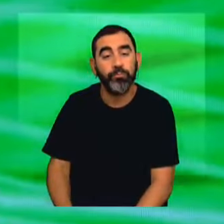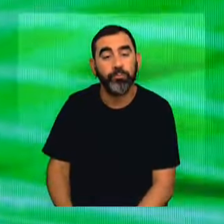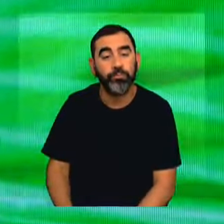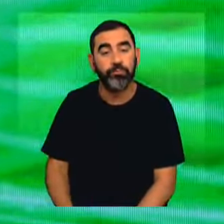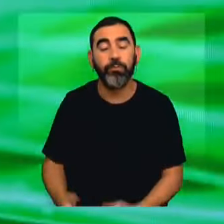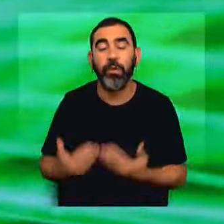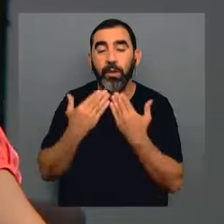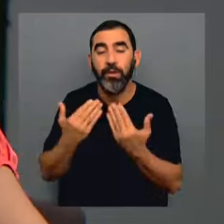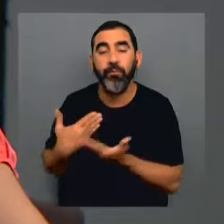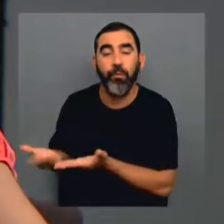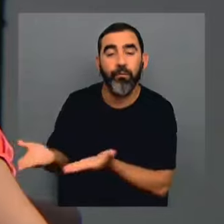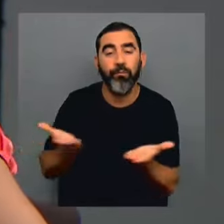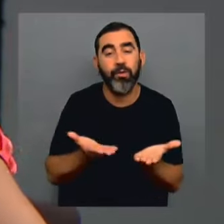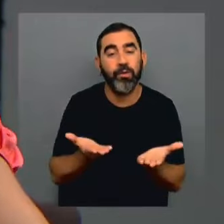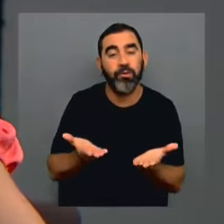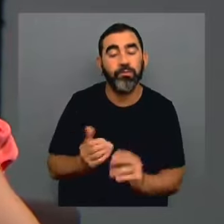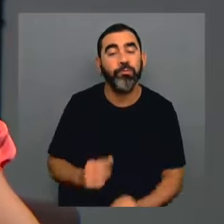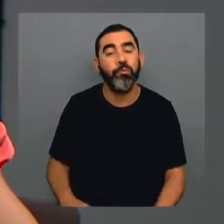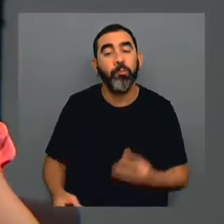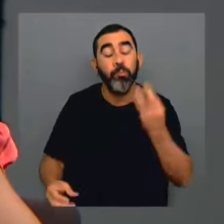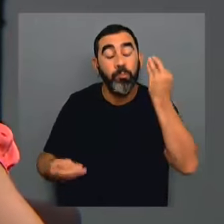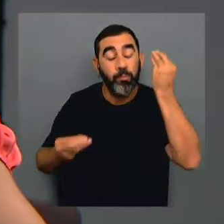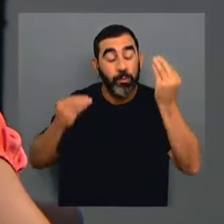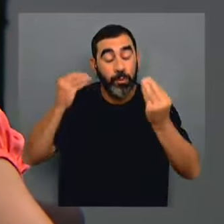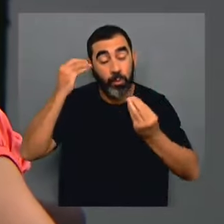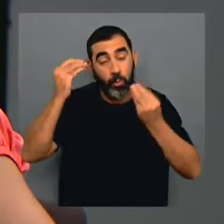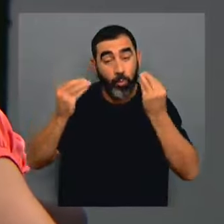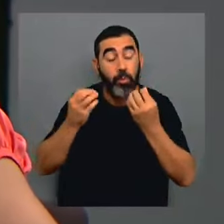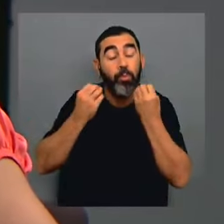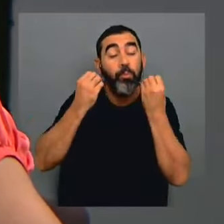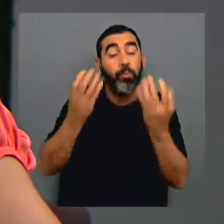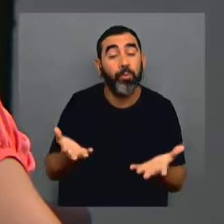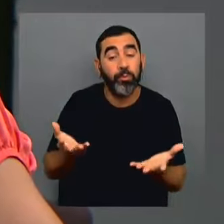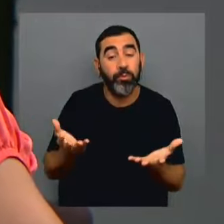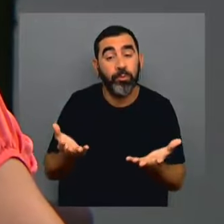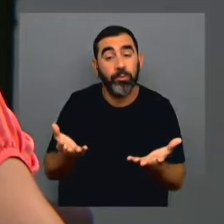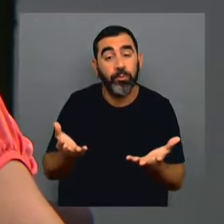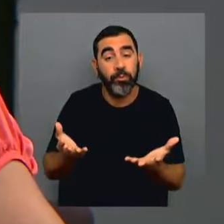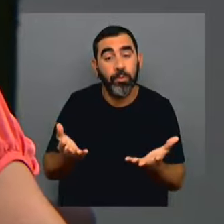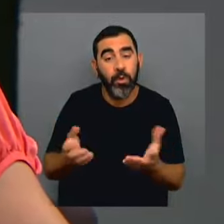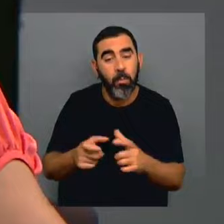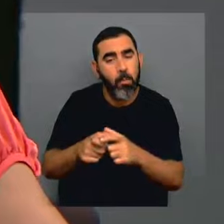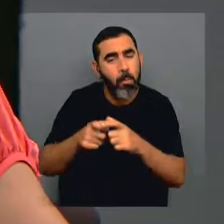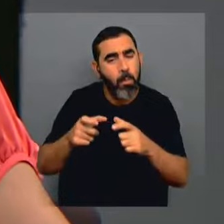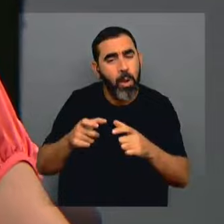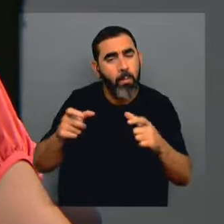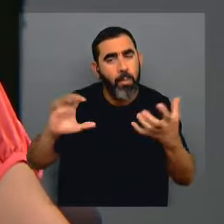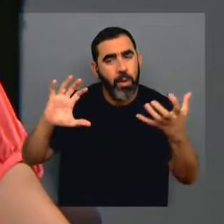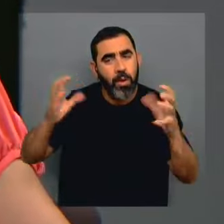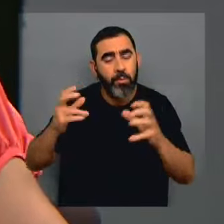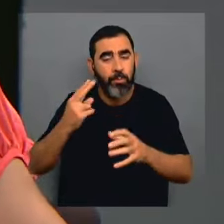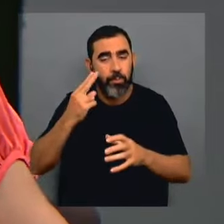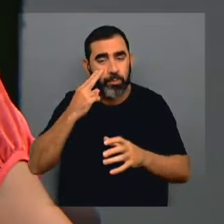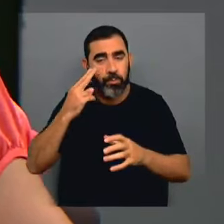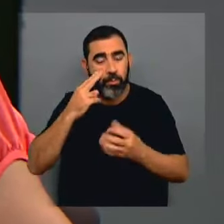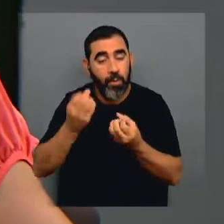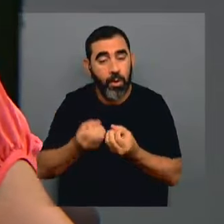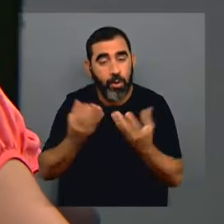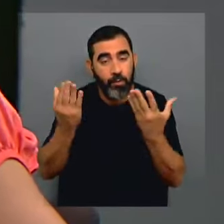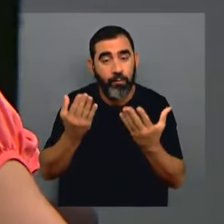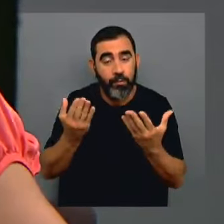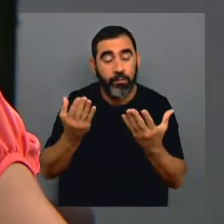gracias por la invitación por favor nosotros estamos preocupados a ver porque eh cada vez más se suceden eventos climáticos adversos recién estábamos viendo y